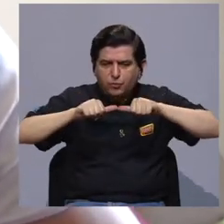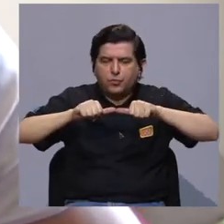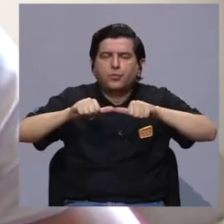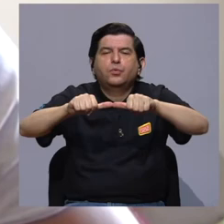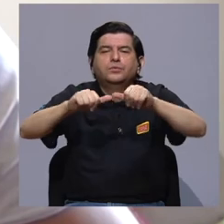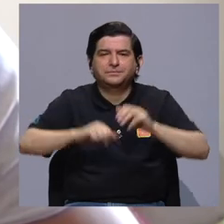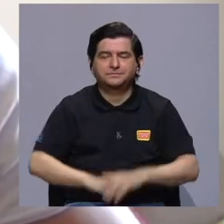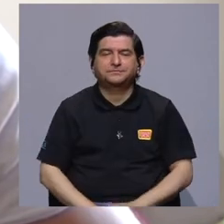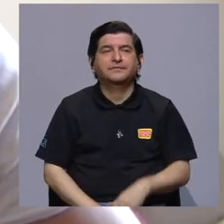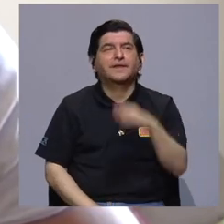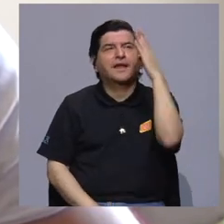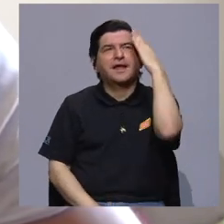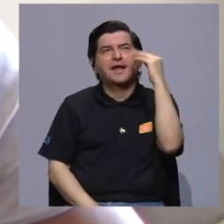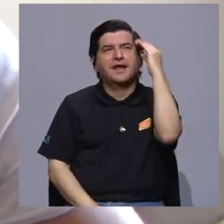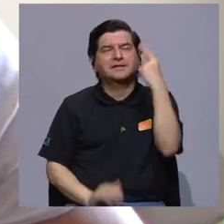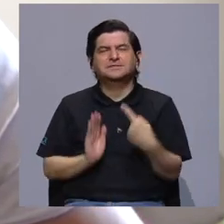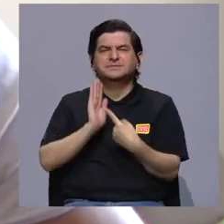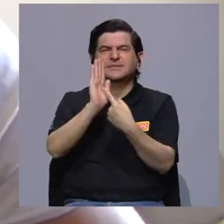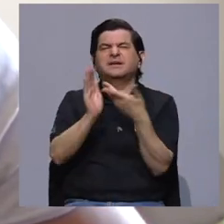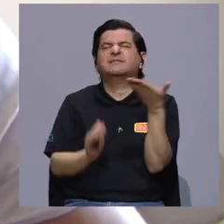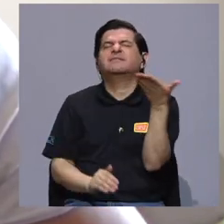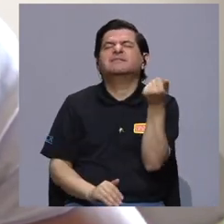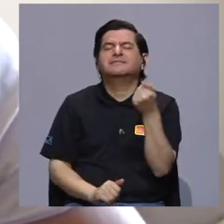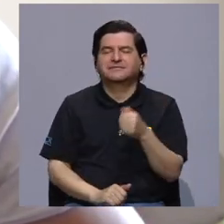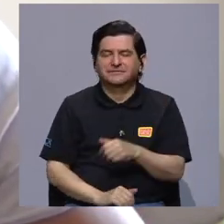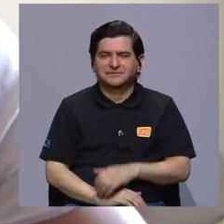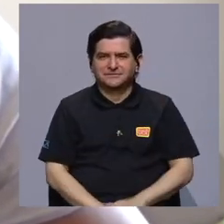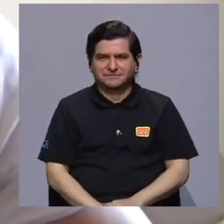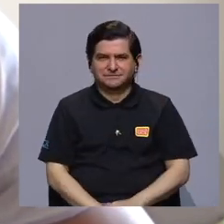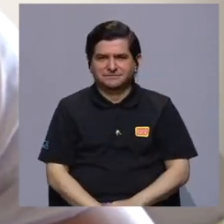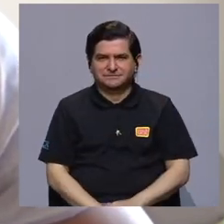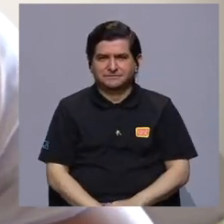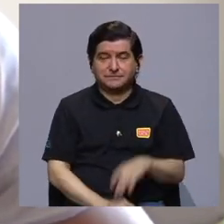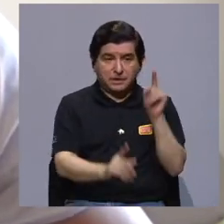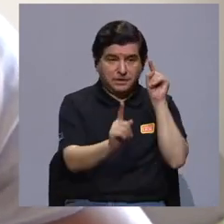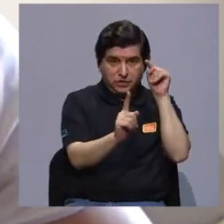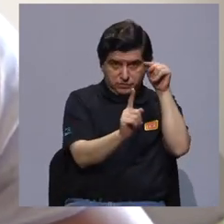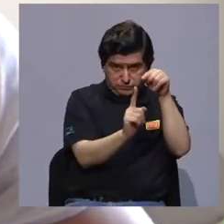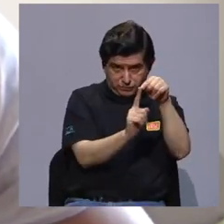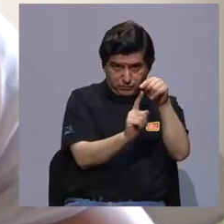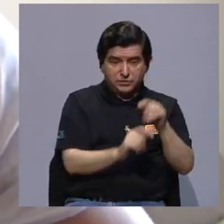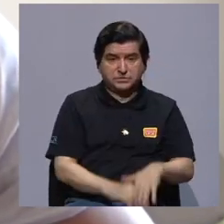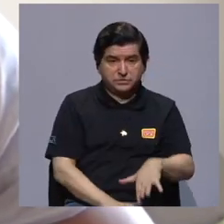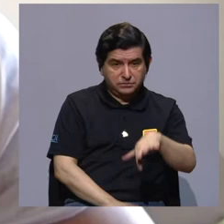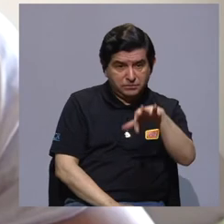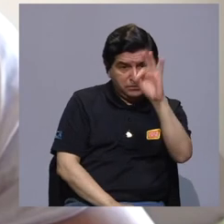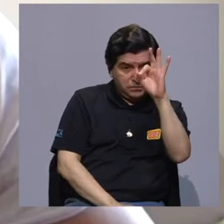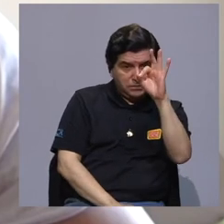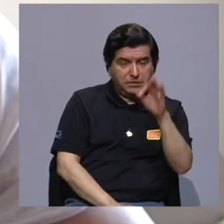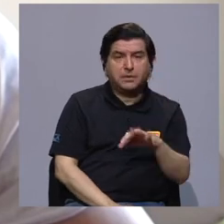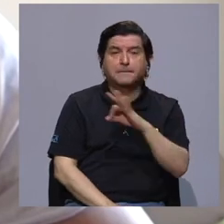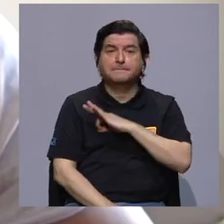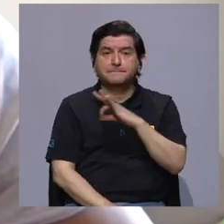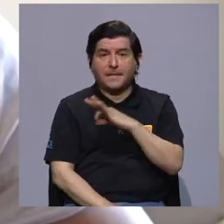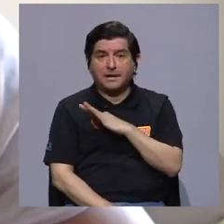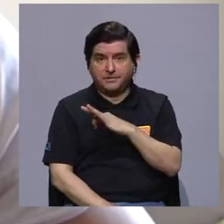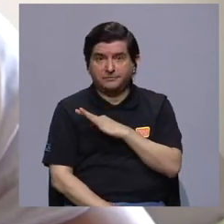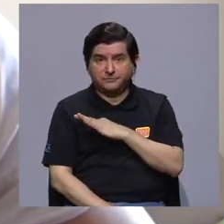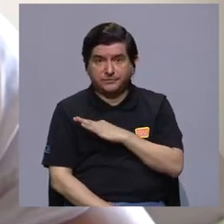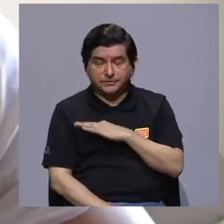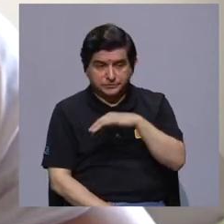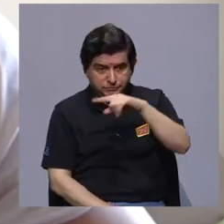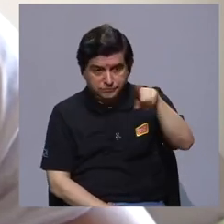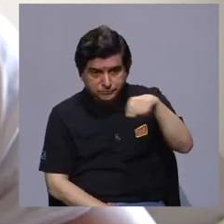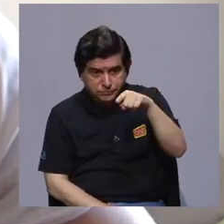Y la experiencia nos indica que a fin de poder obtener beneficios